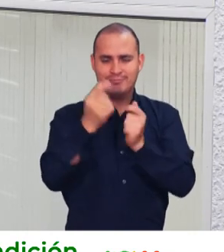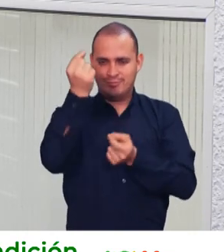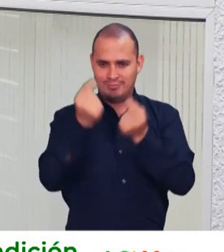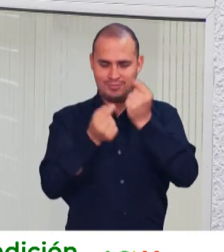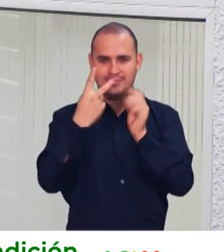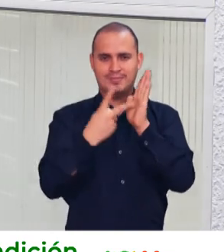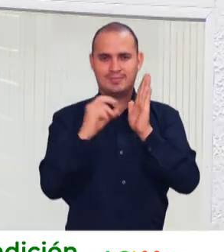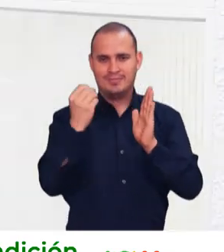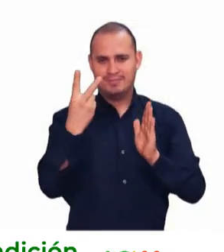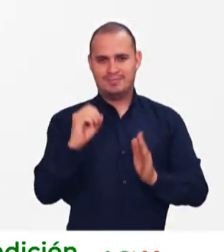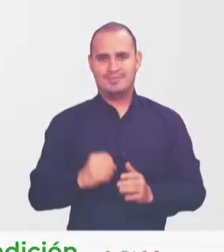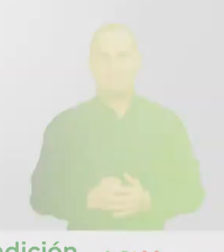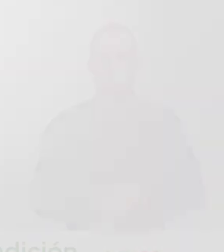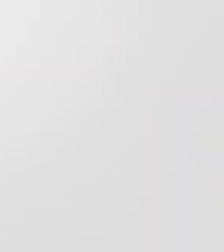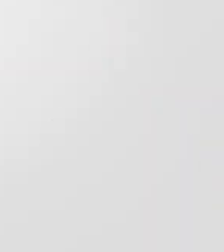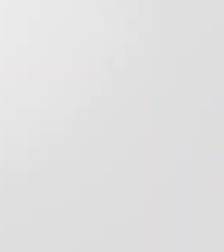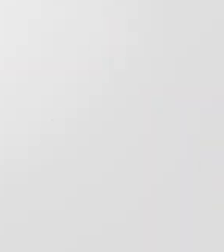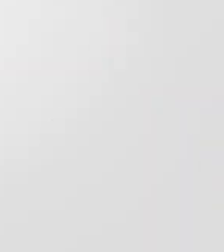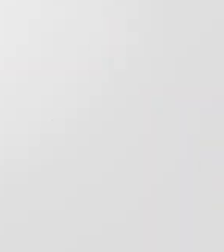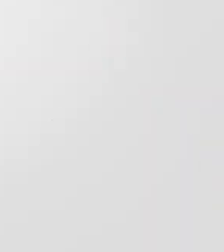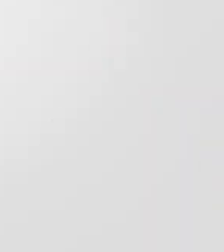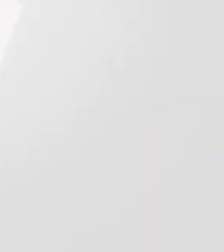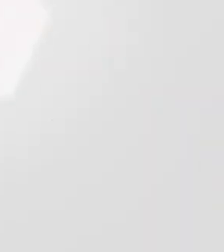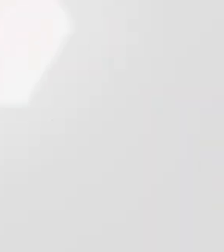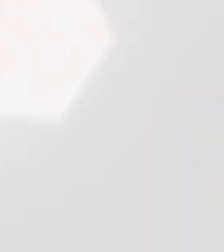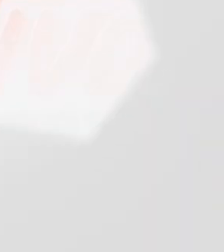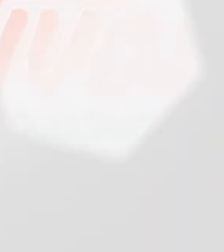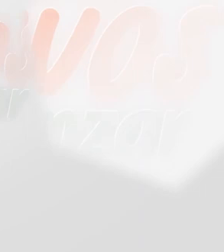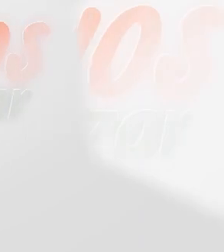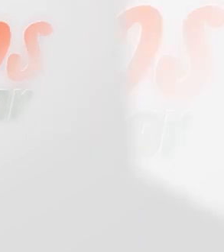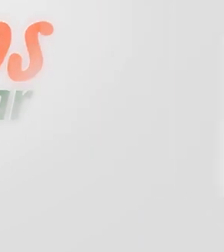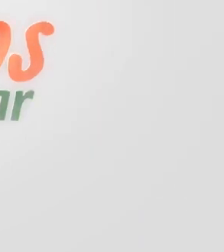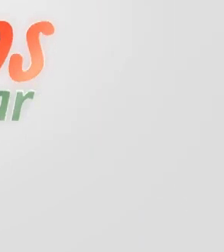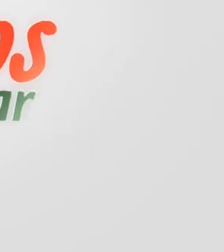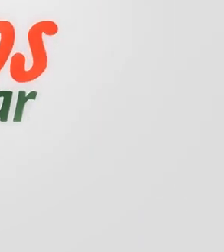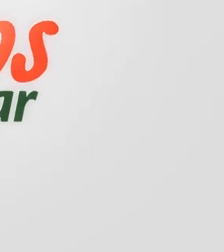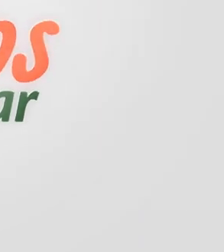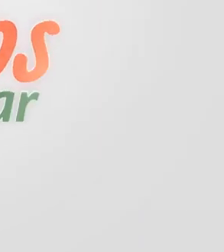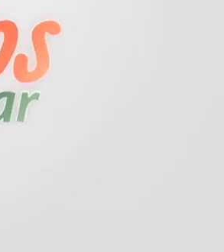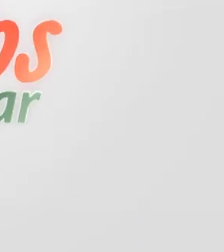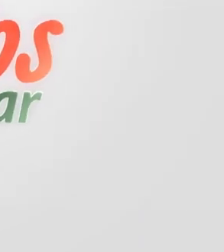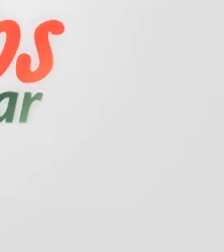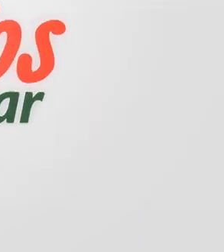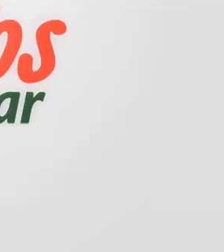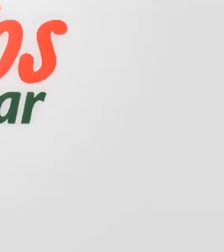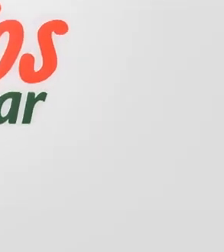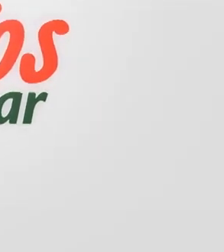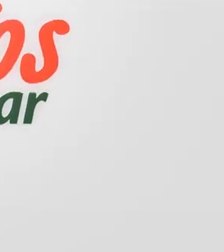cuentas 2020. Cauca, 42 motivos para avanzar.